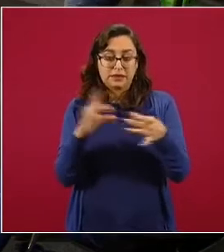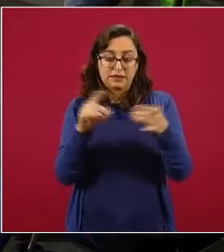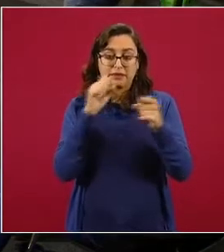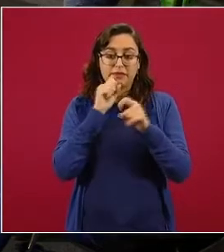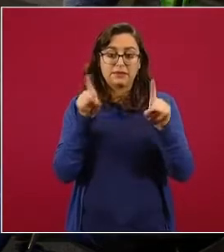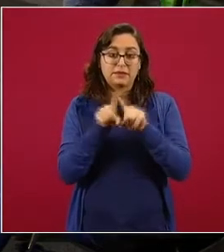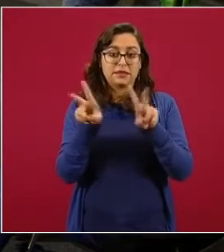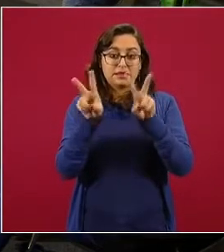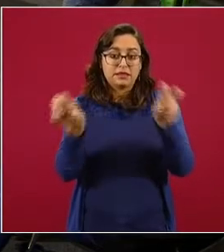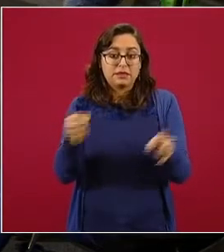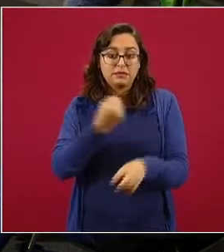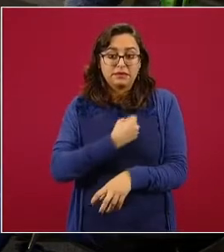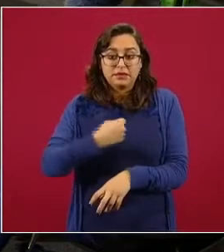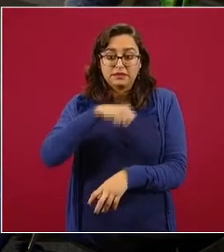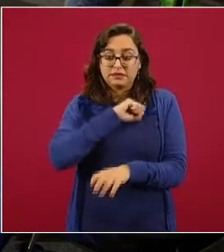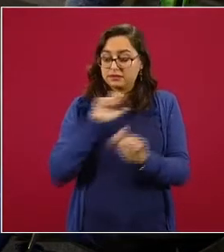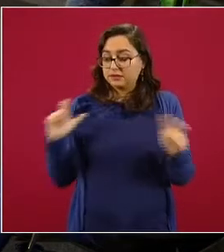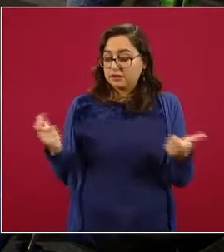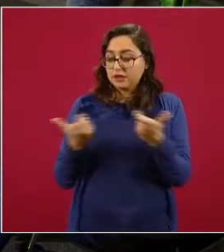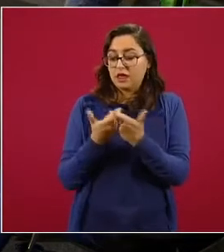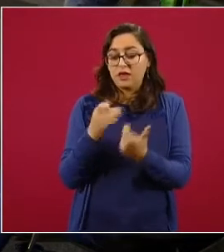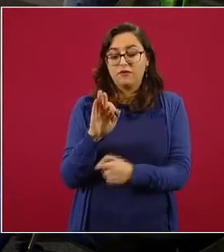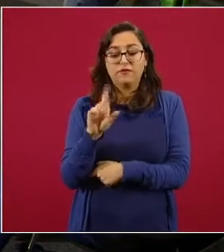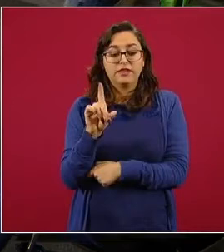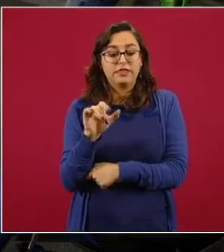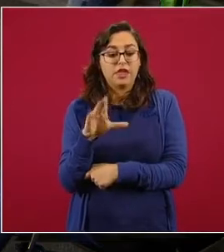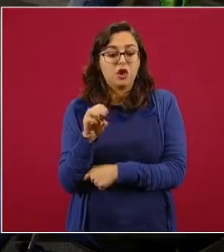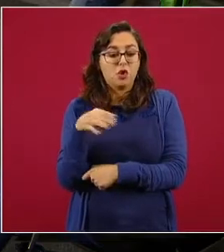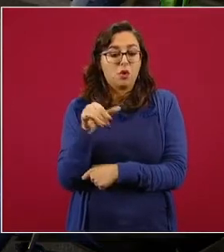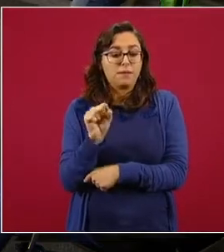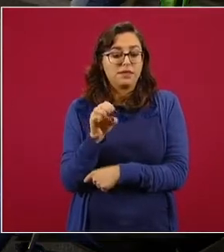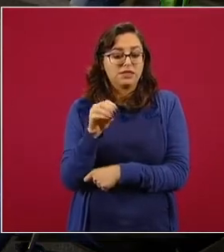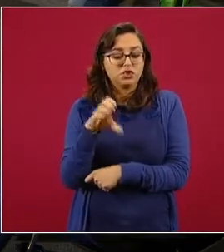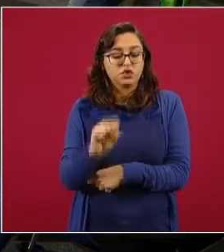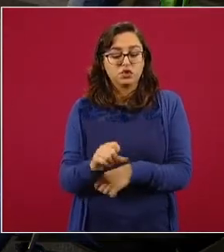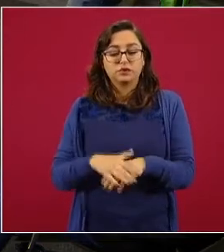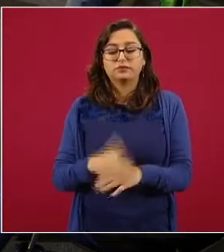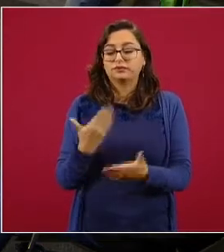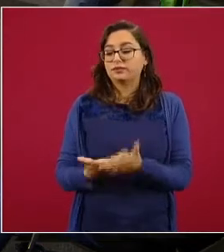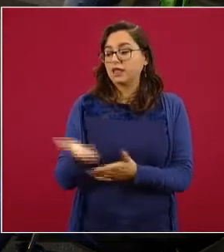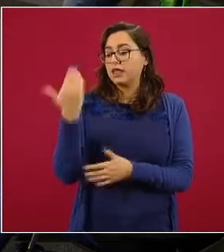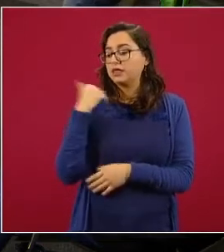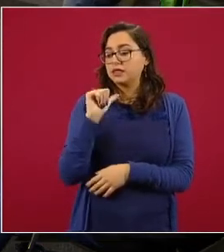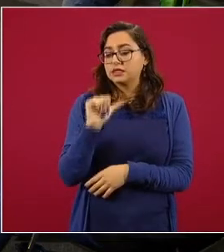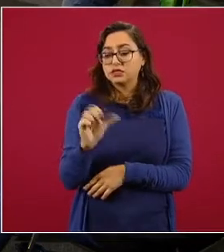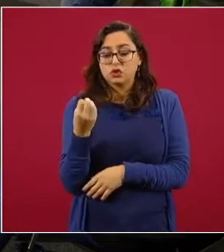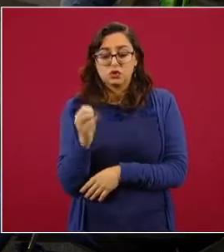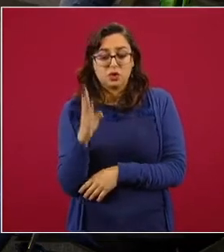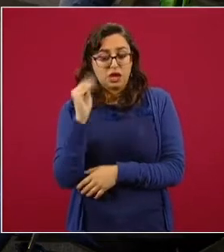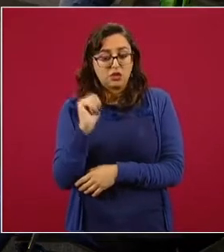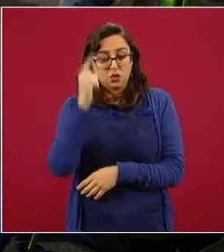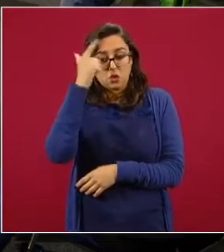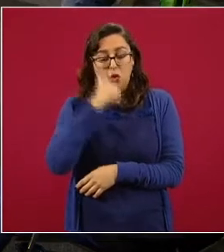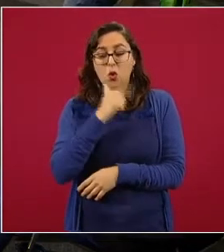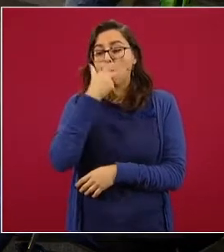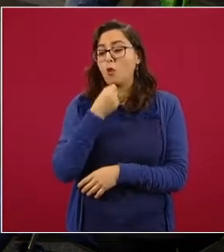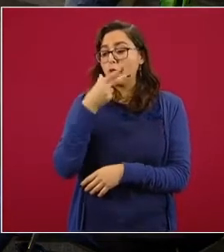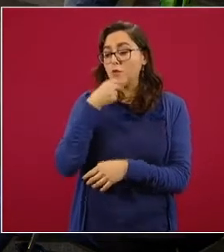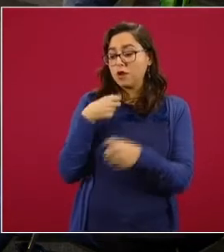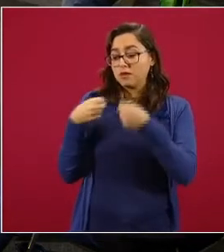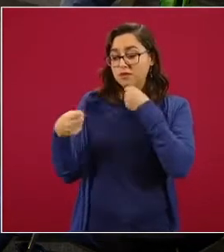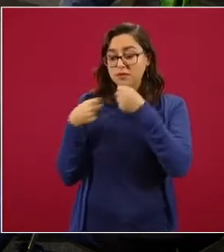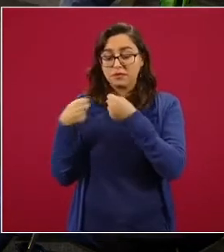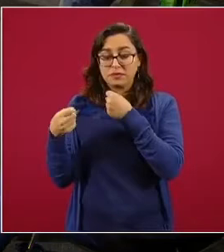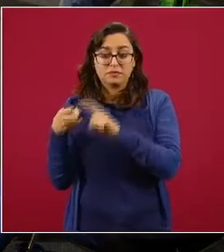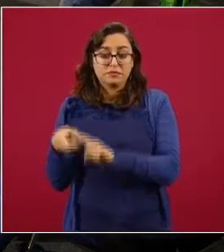y fideicomisos. Le platico, el pasado viernes 16 de octubre a las 9 de la noche, un periodista extraído